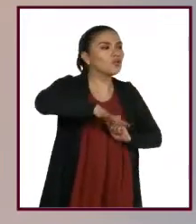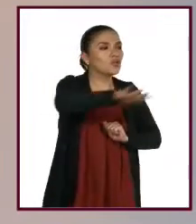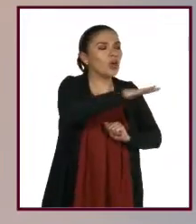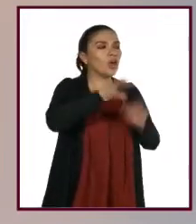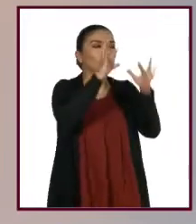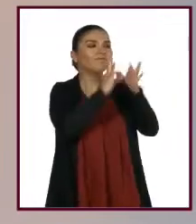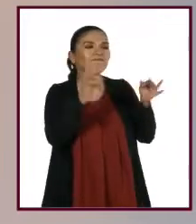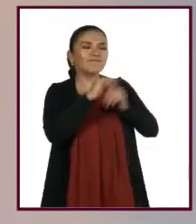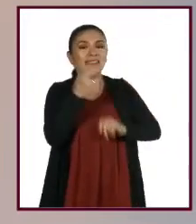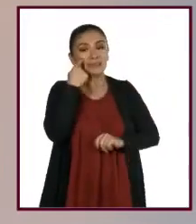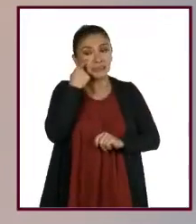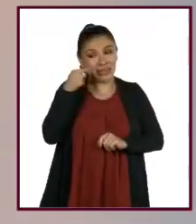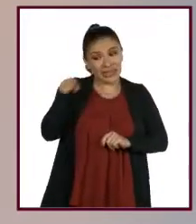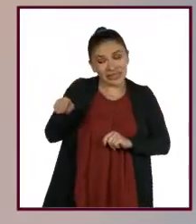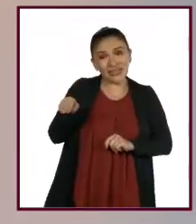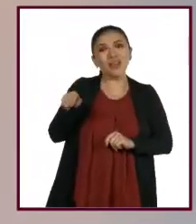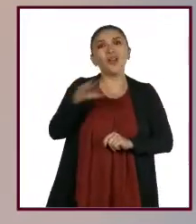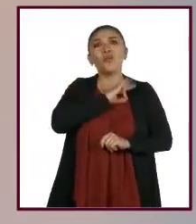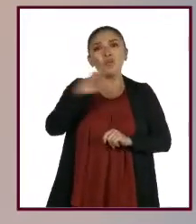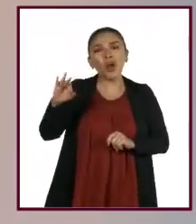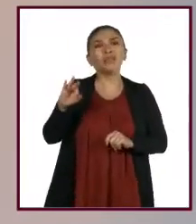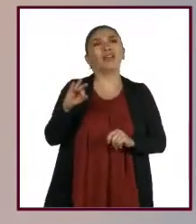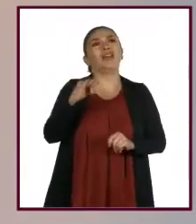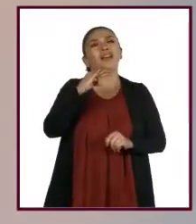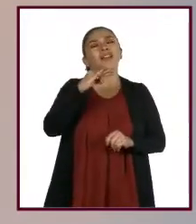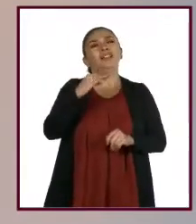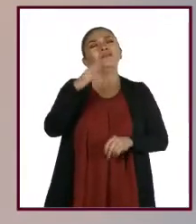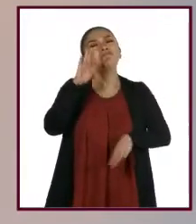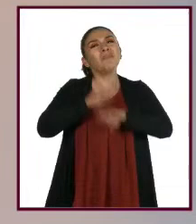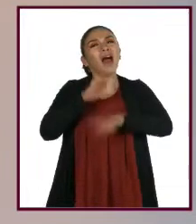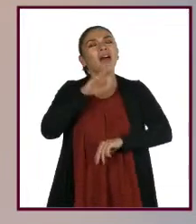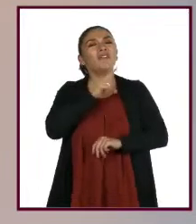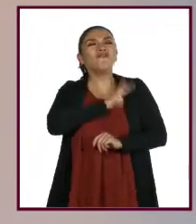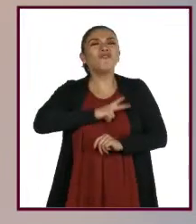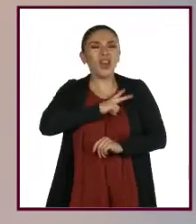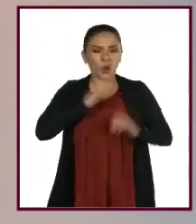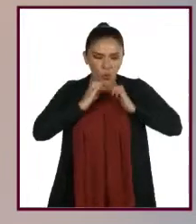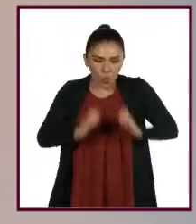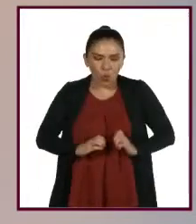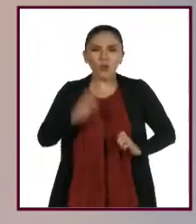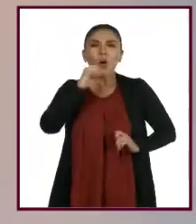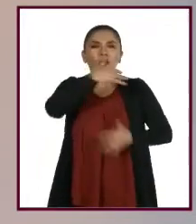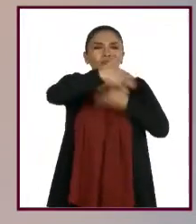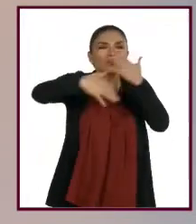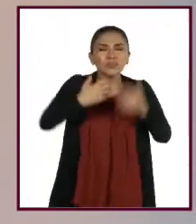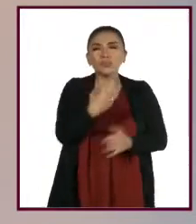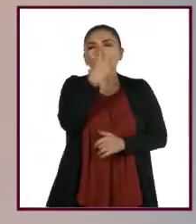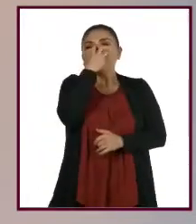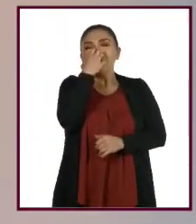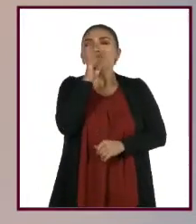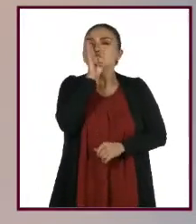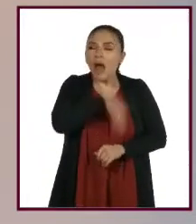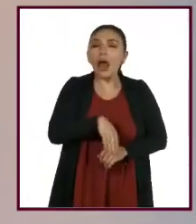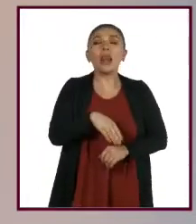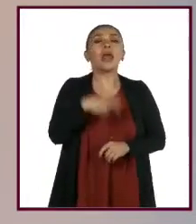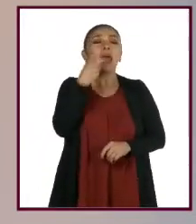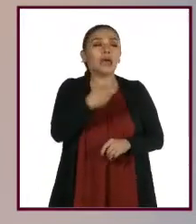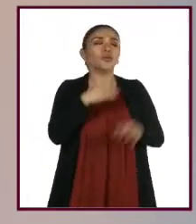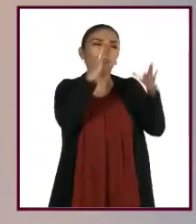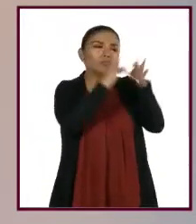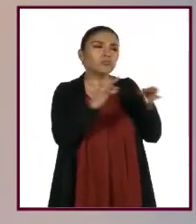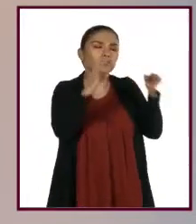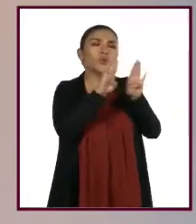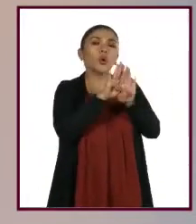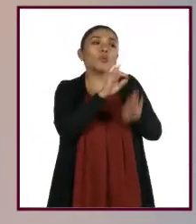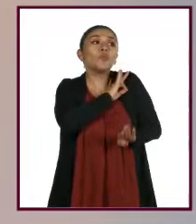efectos tóxicos y deleterios y consecuencias que pueden tener su uso, y siempre manejarlos como situaciones que